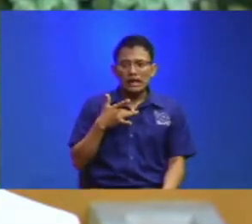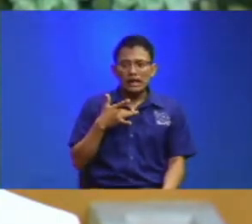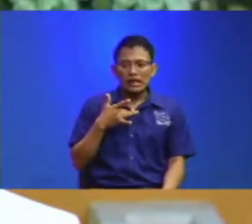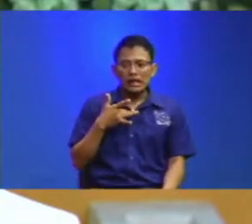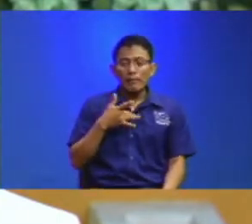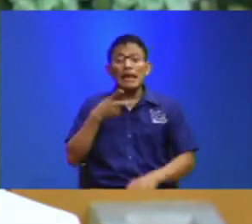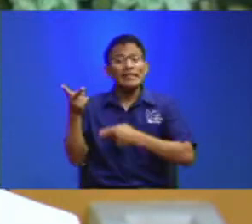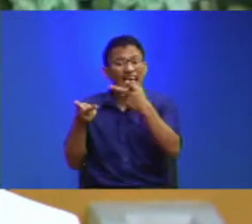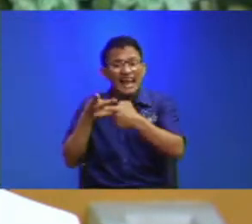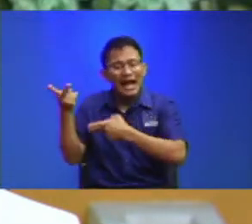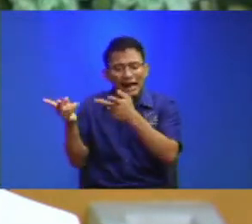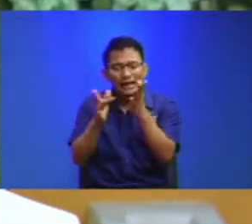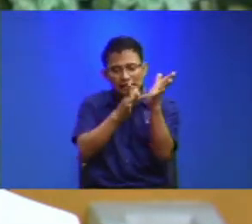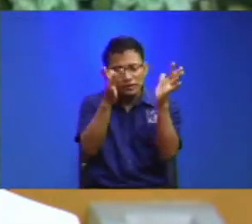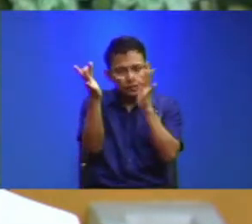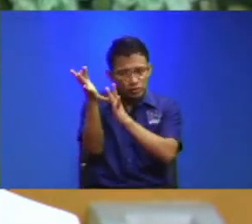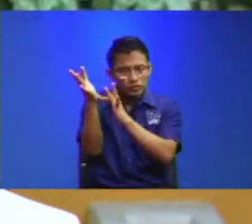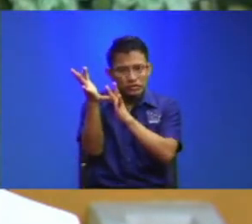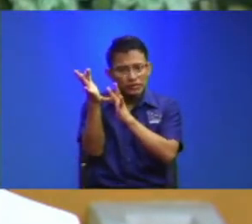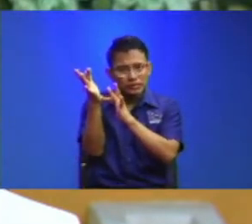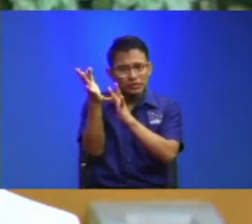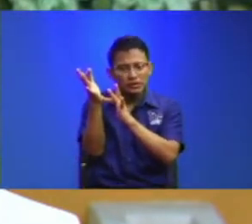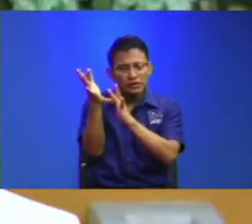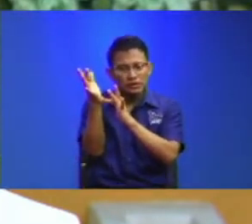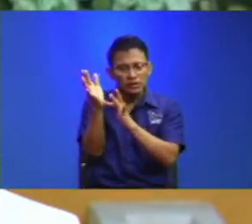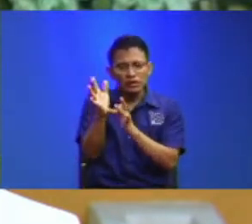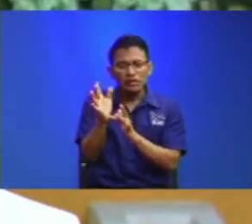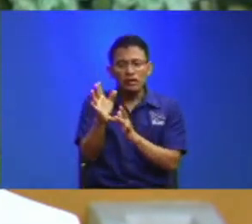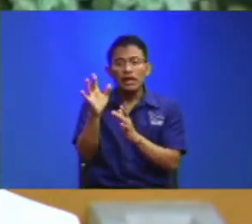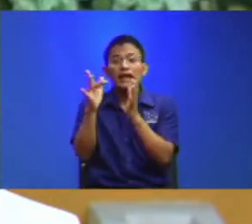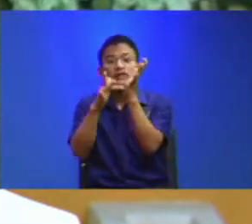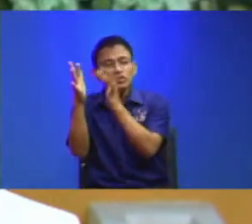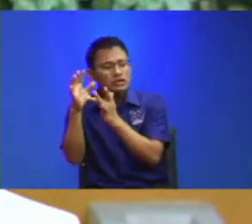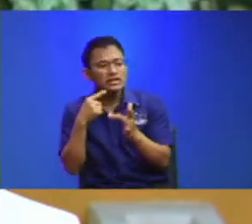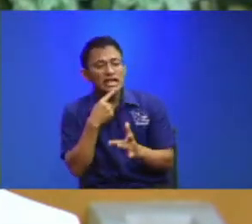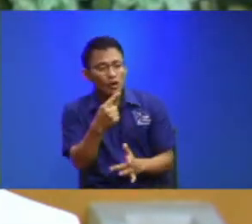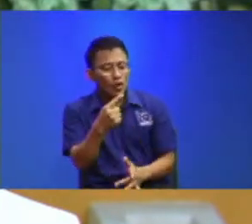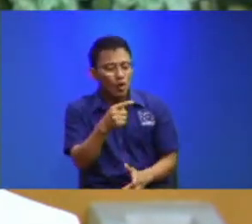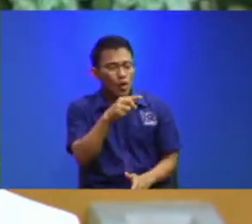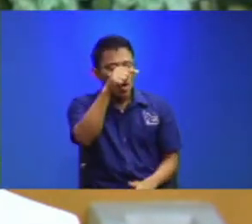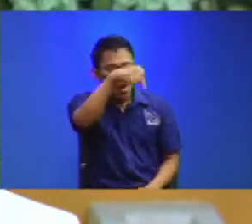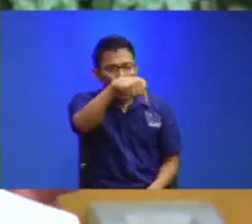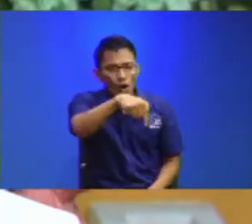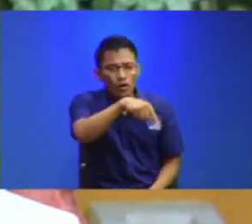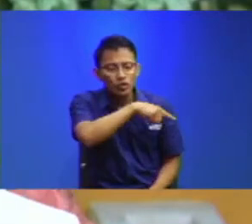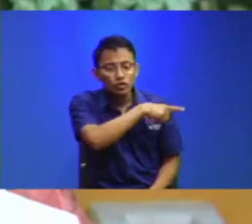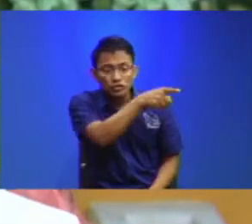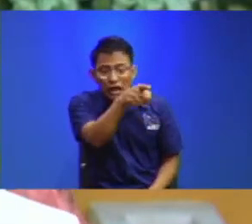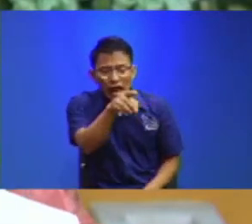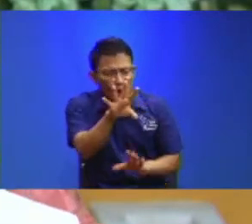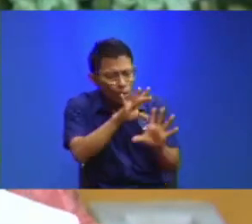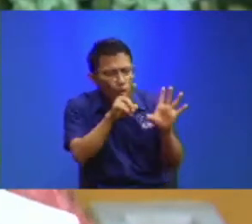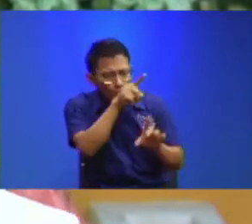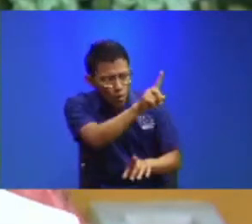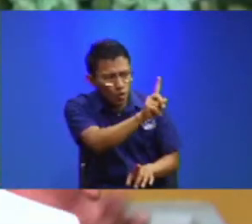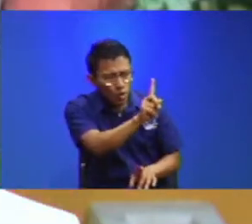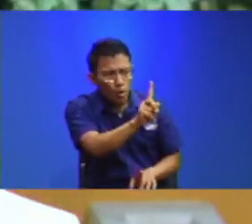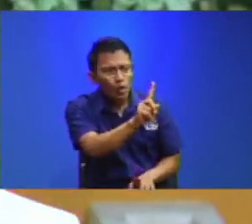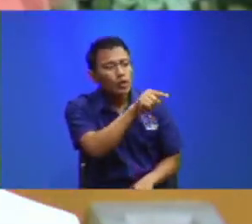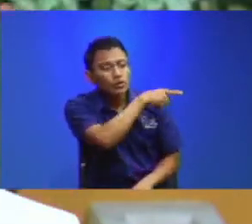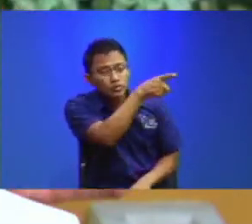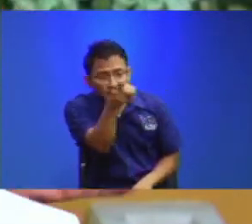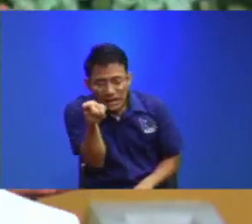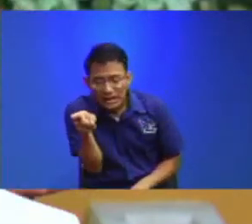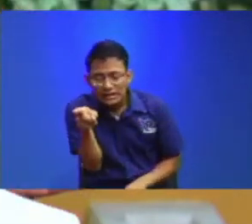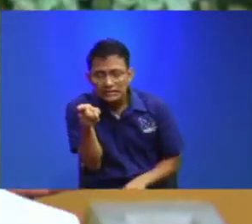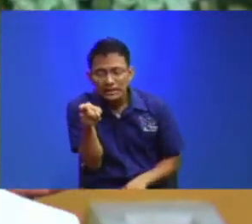El Señor les dijo: hoy uno de ustedes me va a entregar. Y se entristecieron. Pero